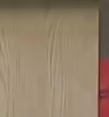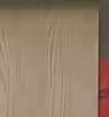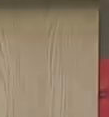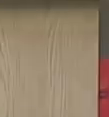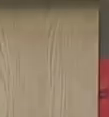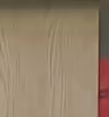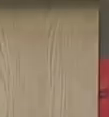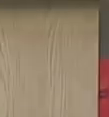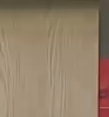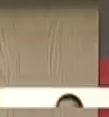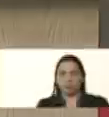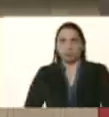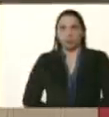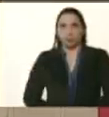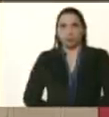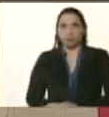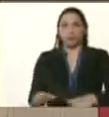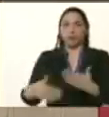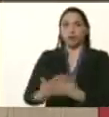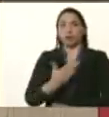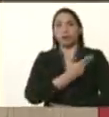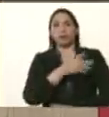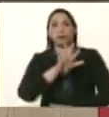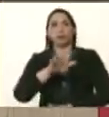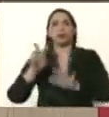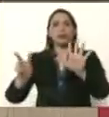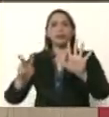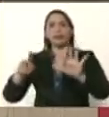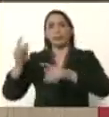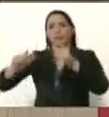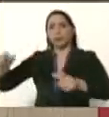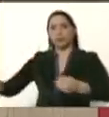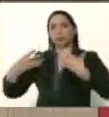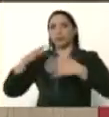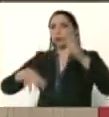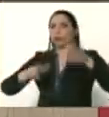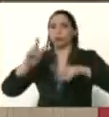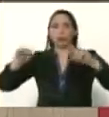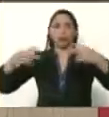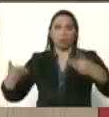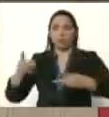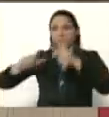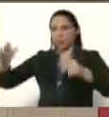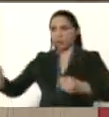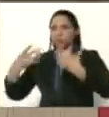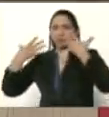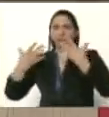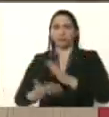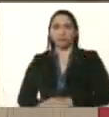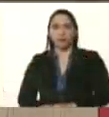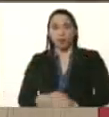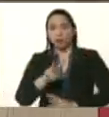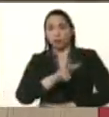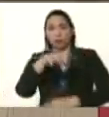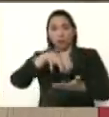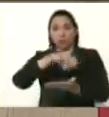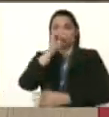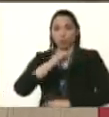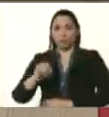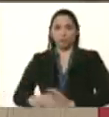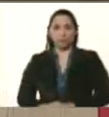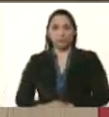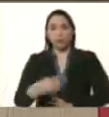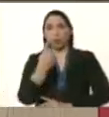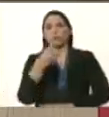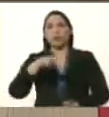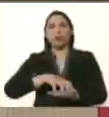357 casos al día de hoy para Venezuela. 12 nuevos casos, dos del estado Zulia,